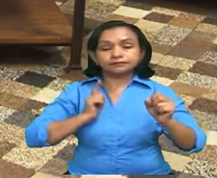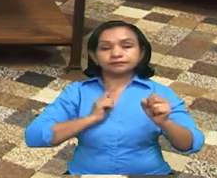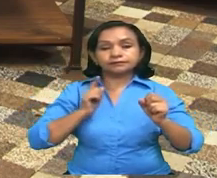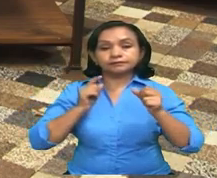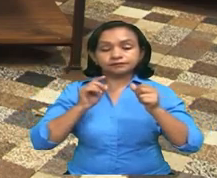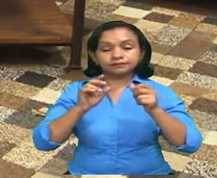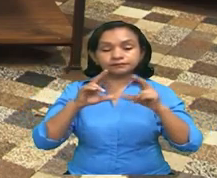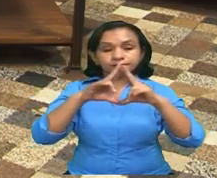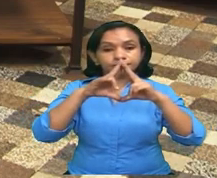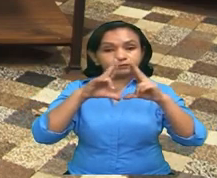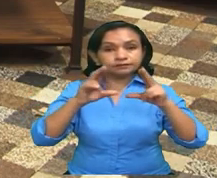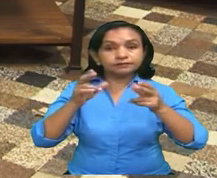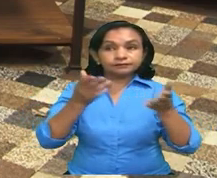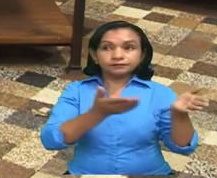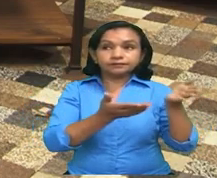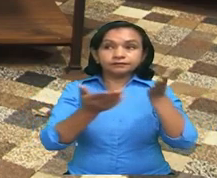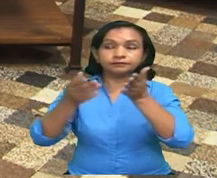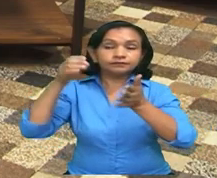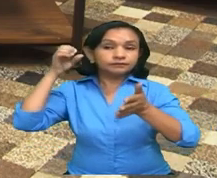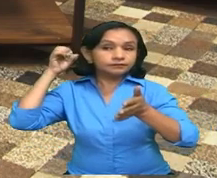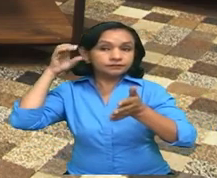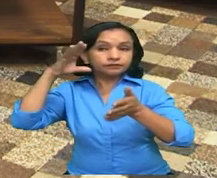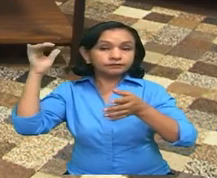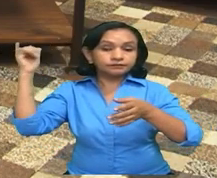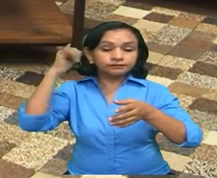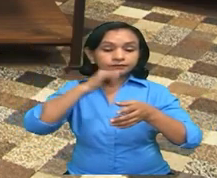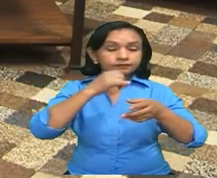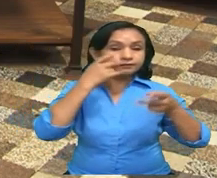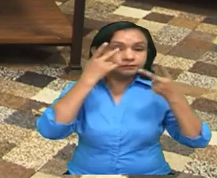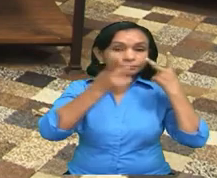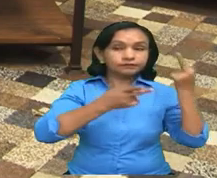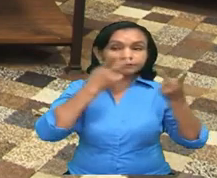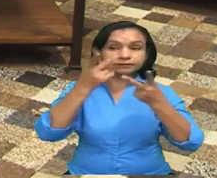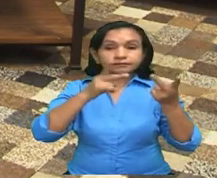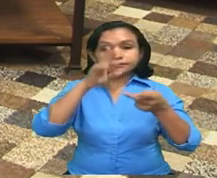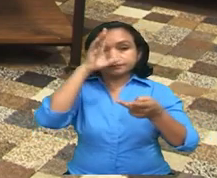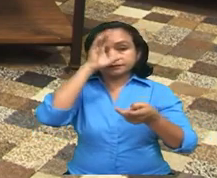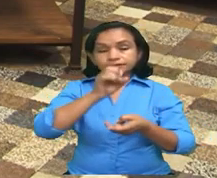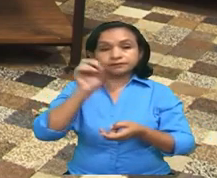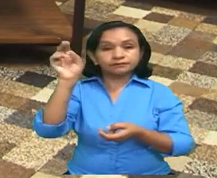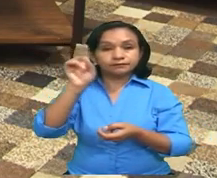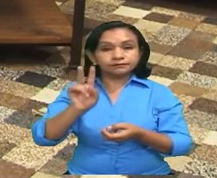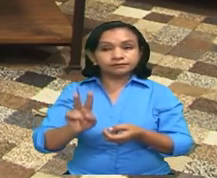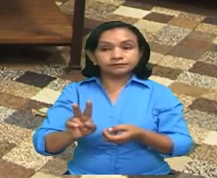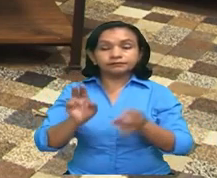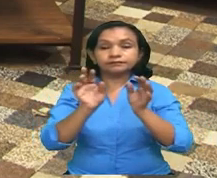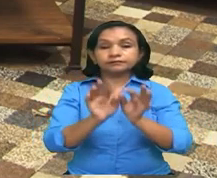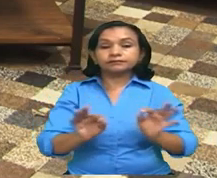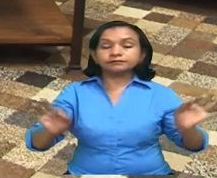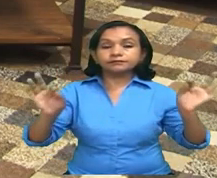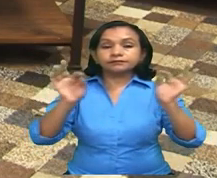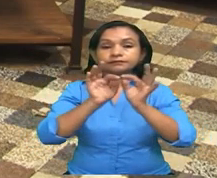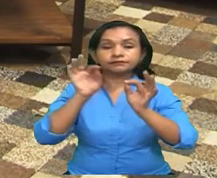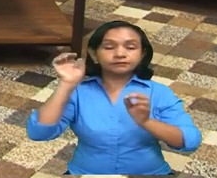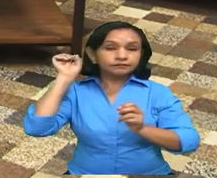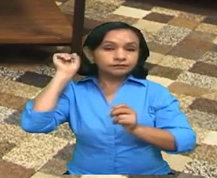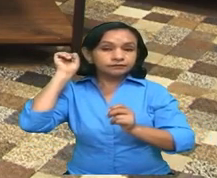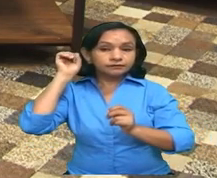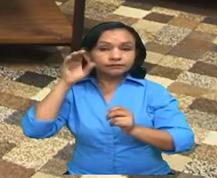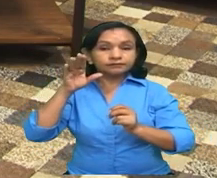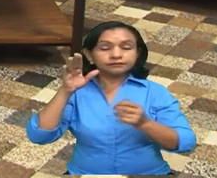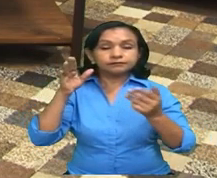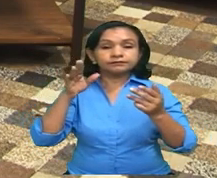un evento así a nivel internacional, pero entiendo que no es una dinámica de este momento, sino que es parte de esa campaña permanente que